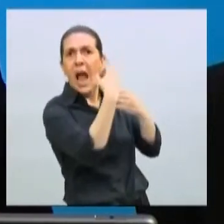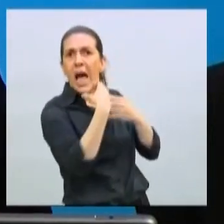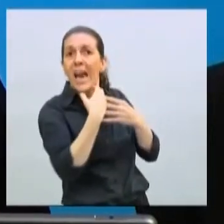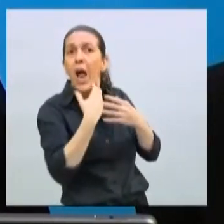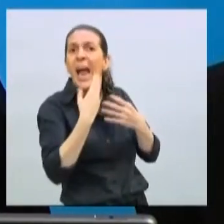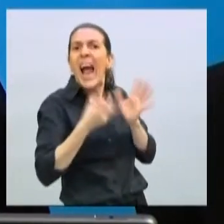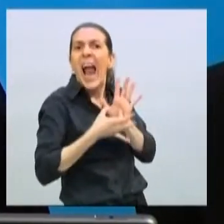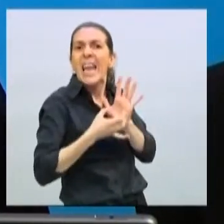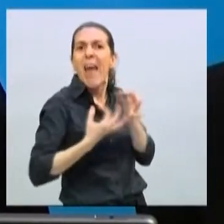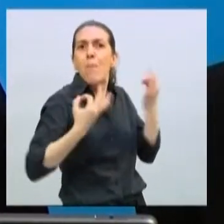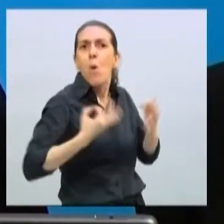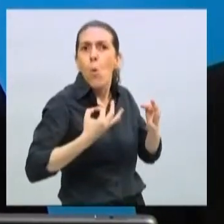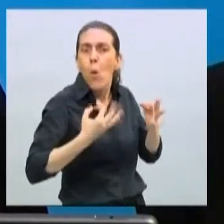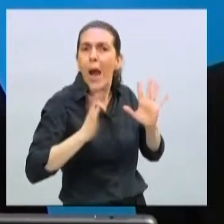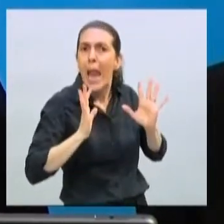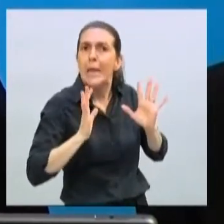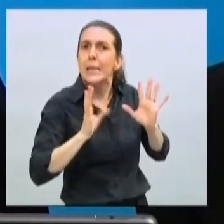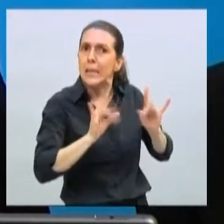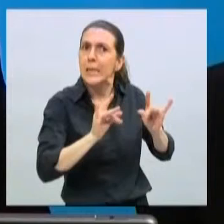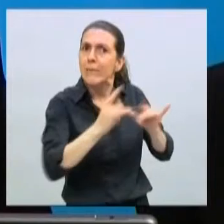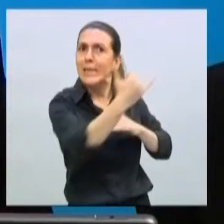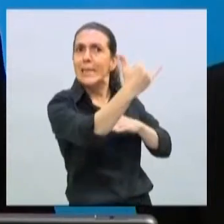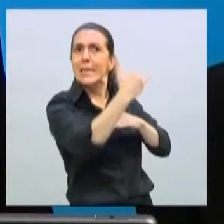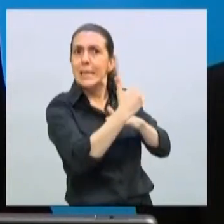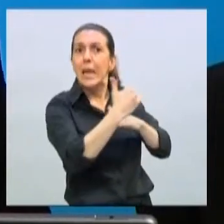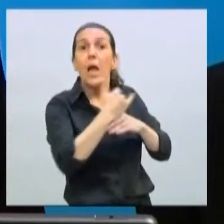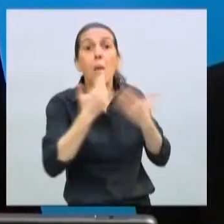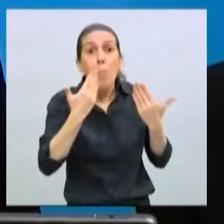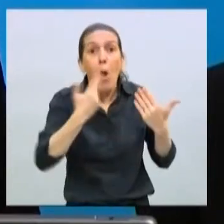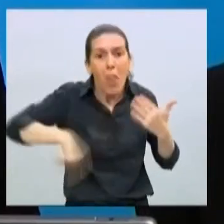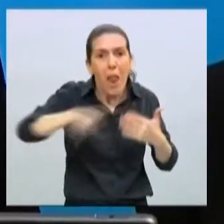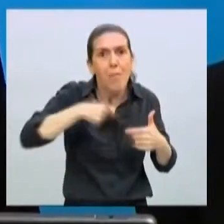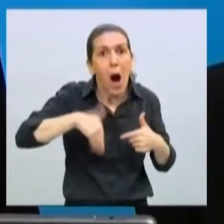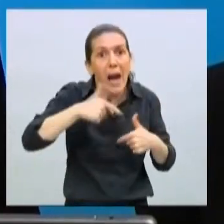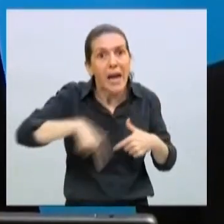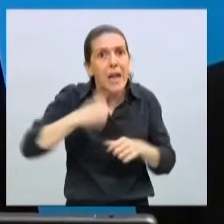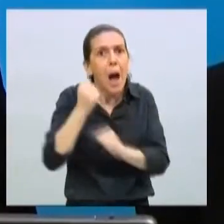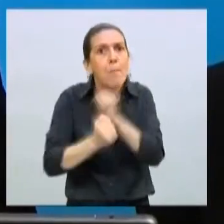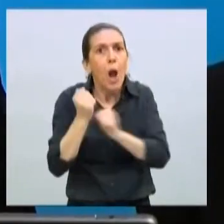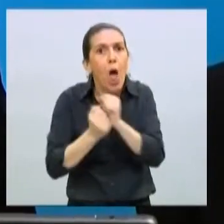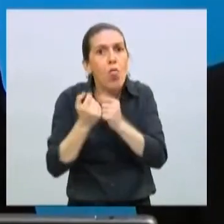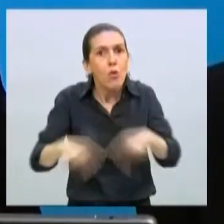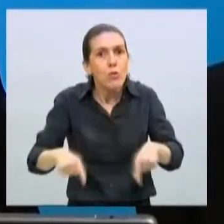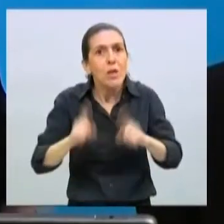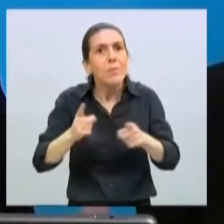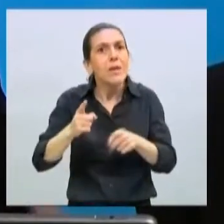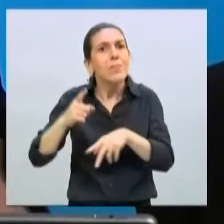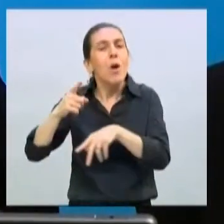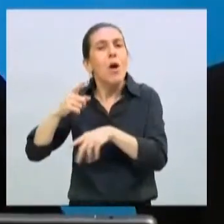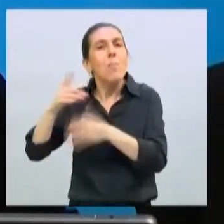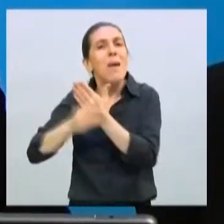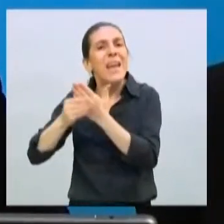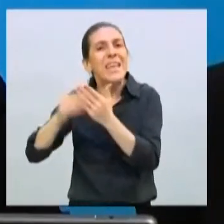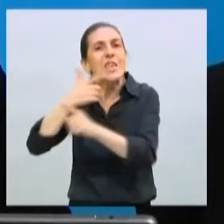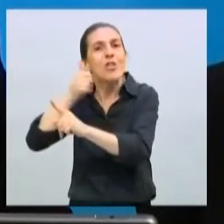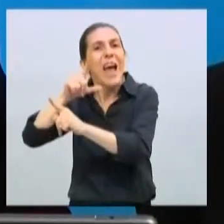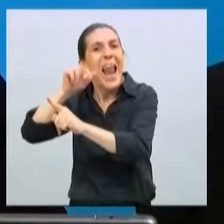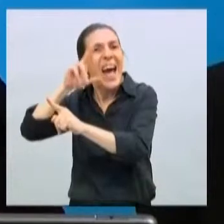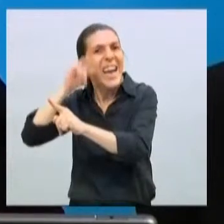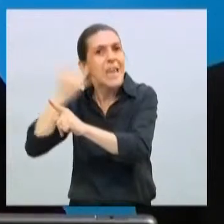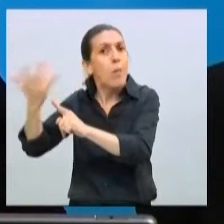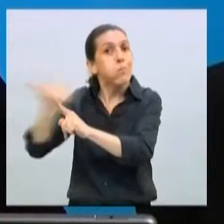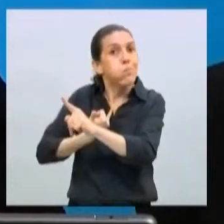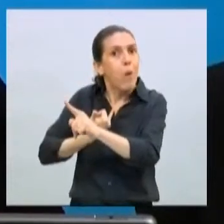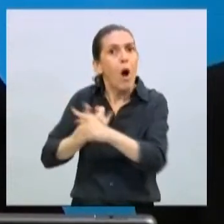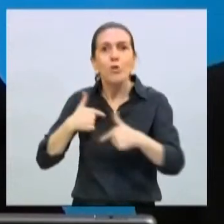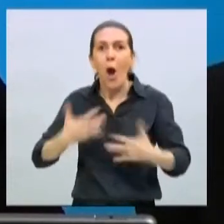los podríamos producir nosotros. Esto, hoy cuando me lo contó el ministro Salvareza, me llenó de alegría, porque una vez